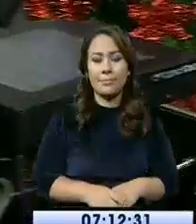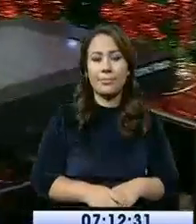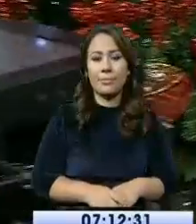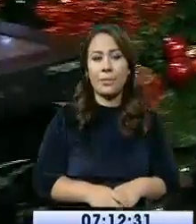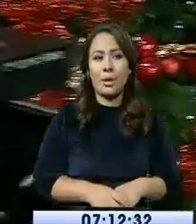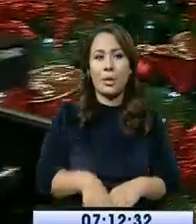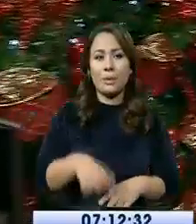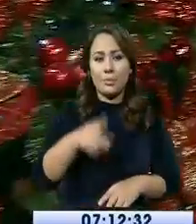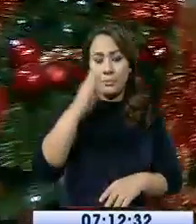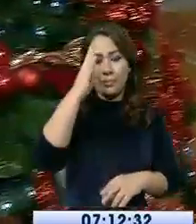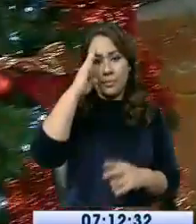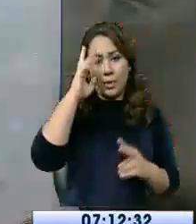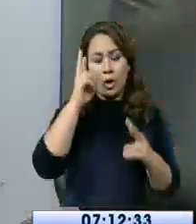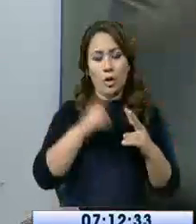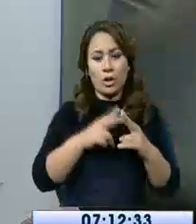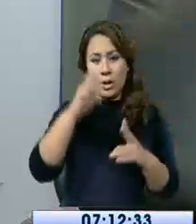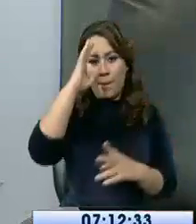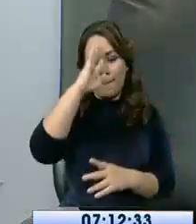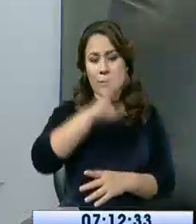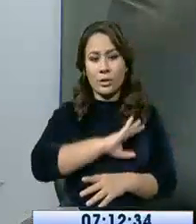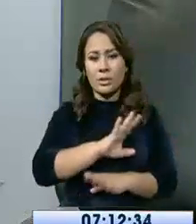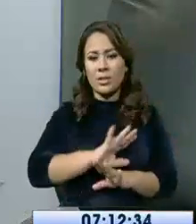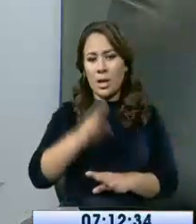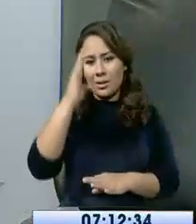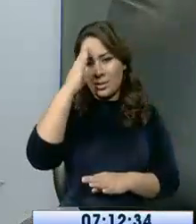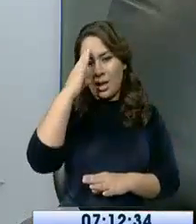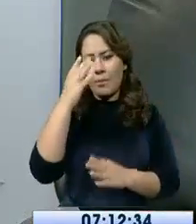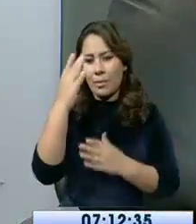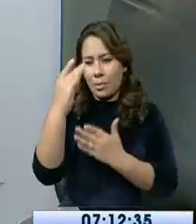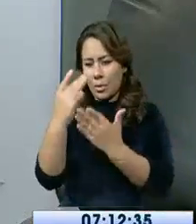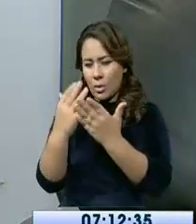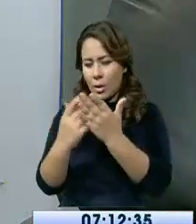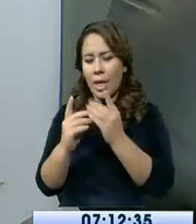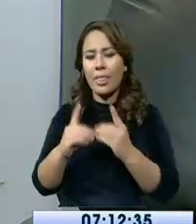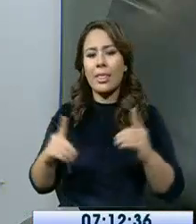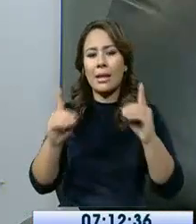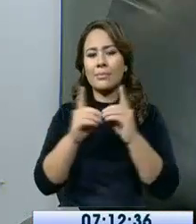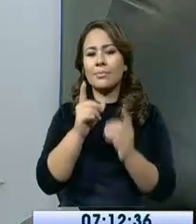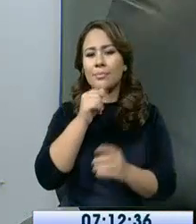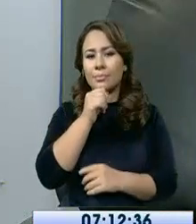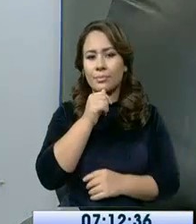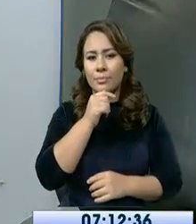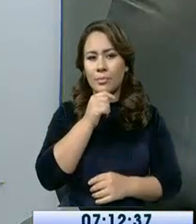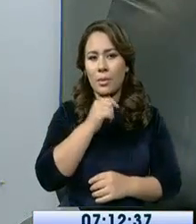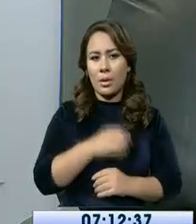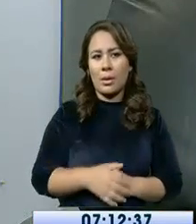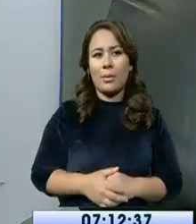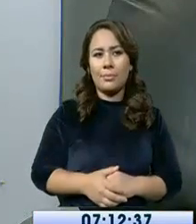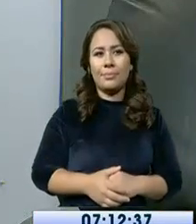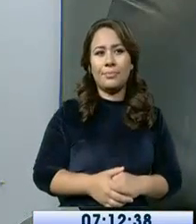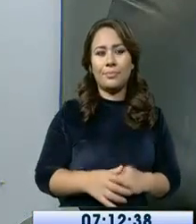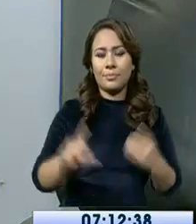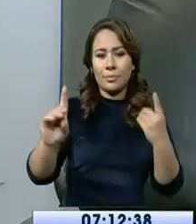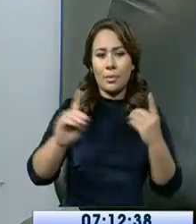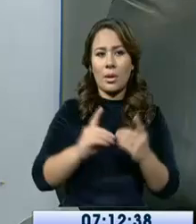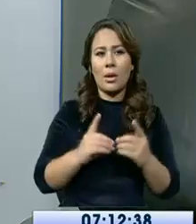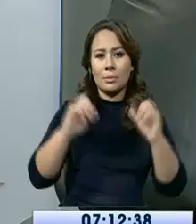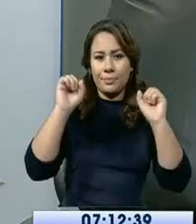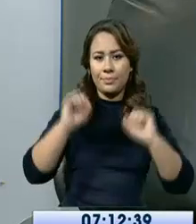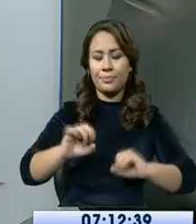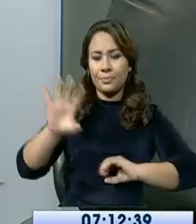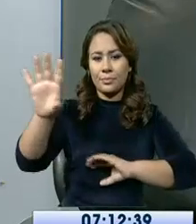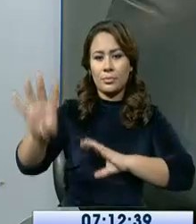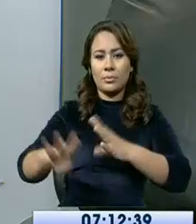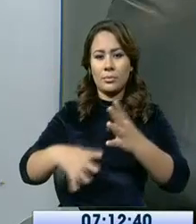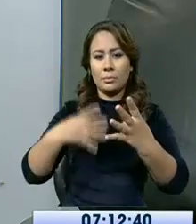Conocemos que la Policía Nacional ya tendría pistas y datos certeros que llevarían a encontrar y poder capturar a